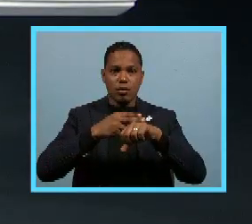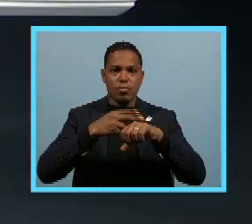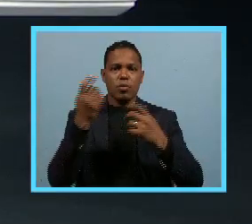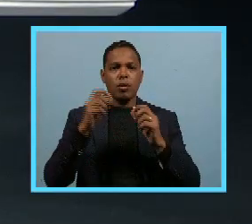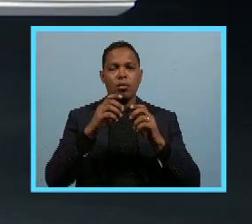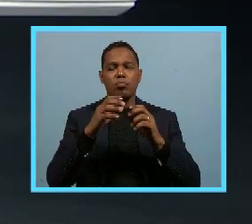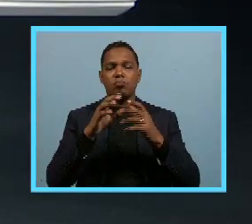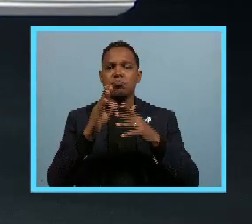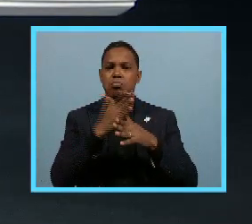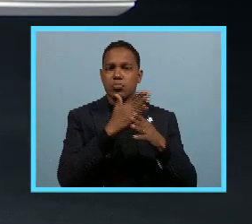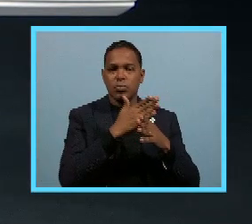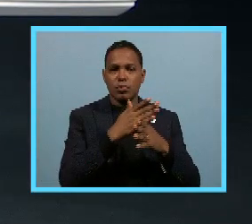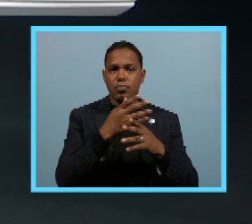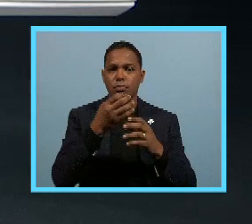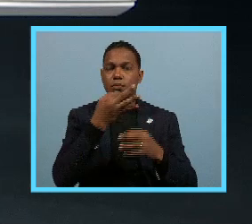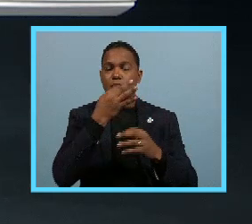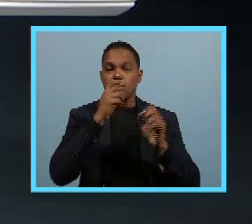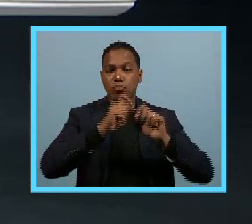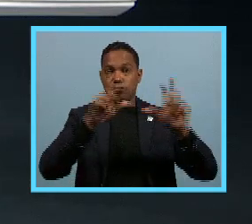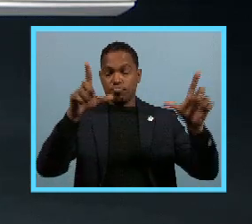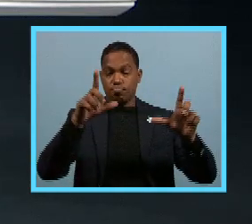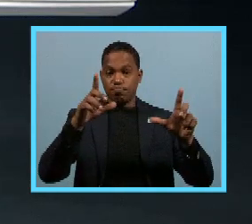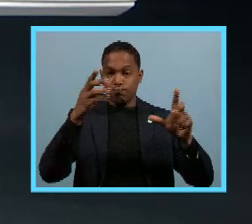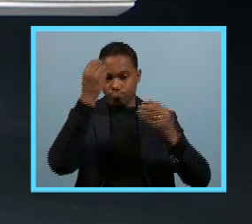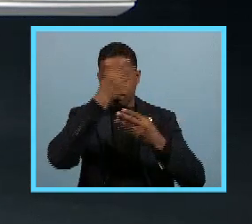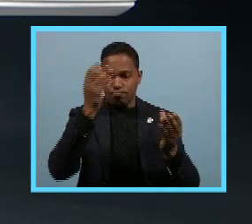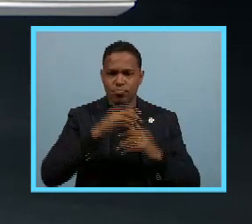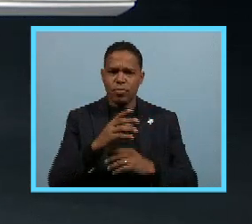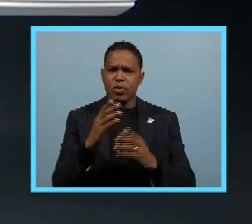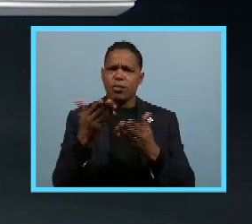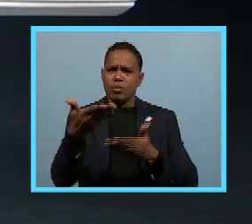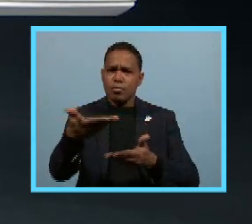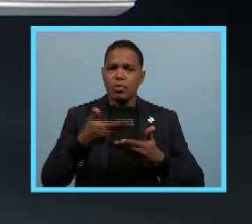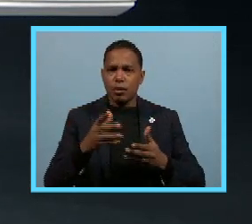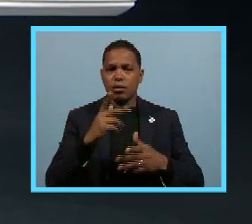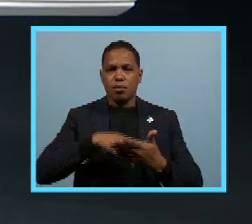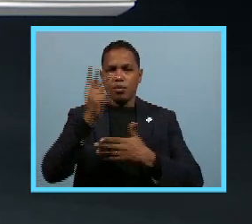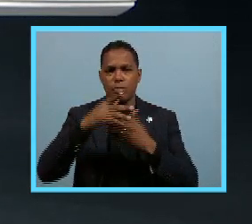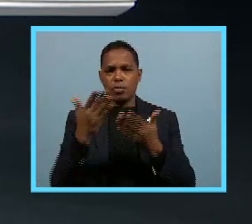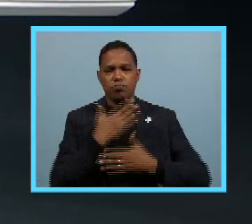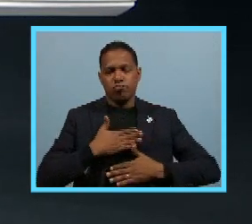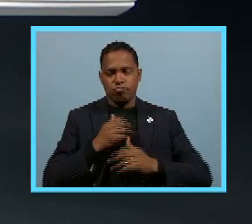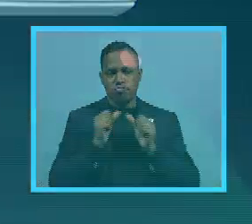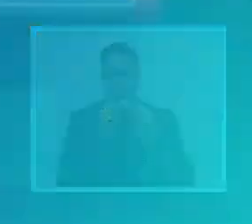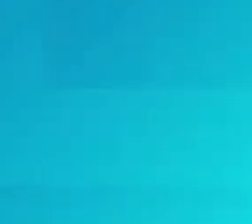en nuestra siguiente emisión informativa. Por lo pronto, invitarles a que sigan disfrutando nuestra programación.